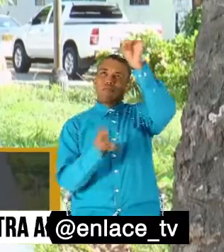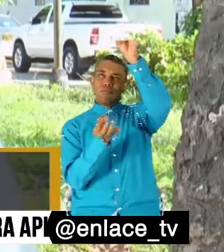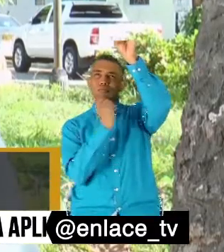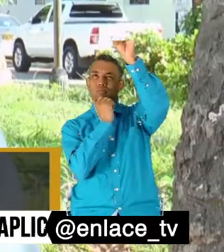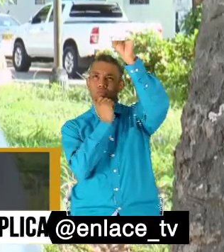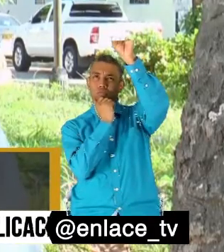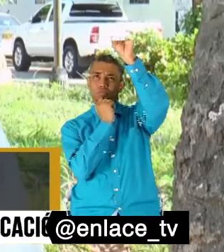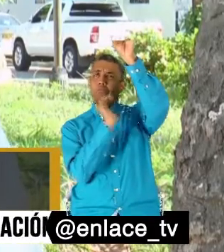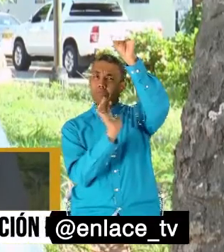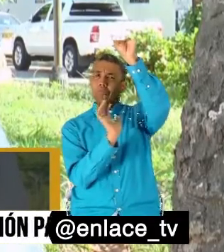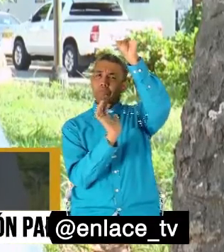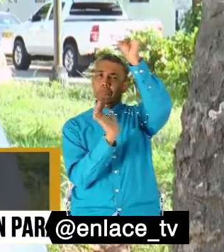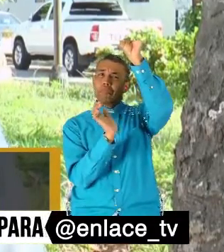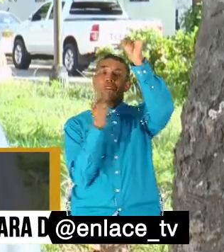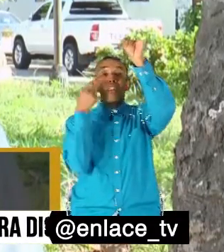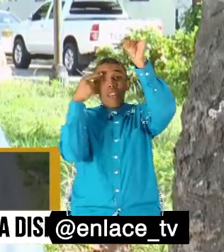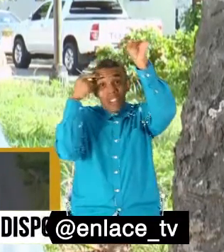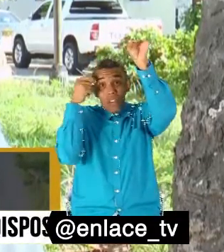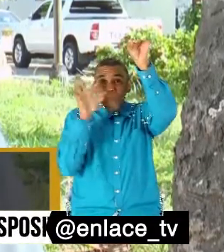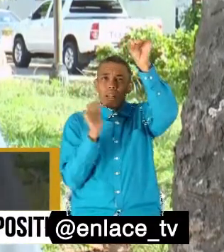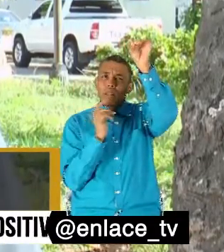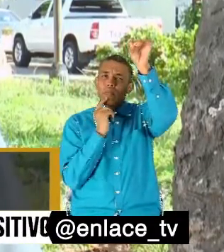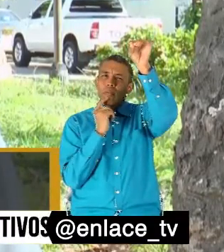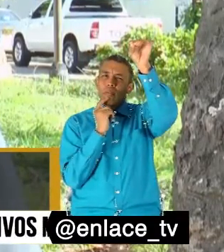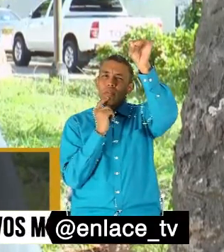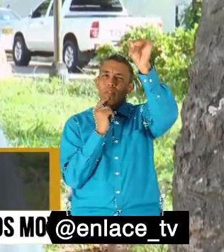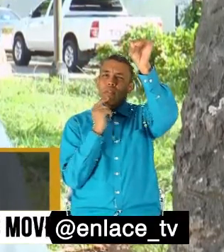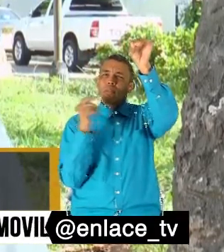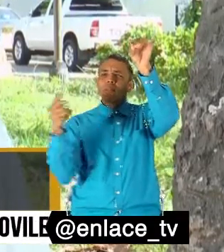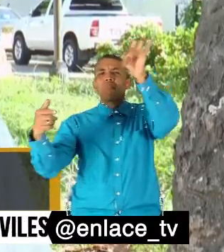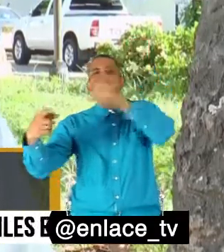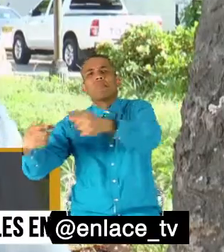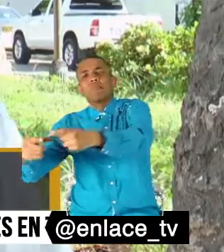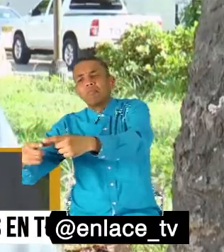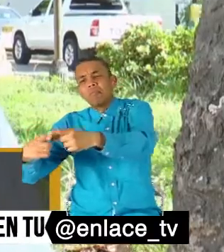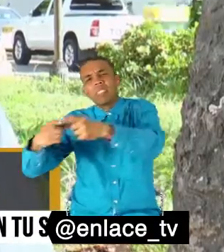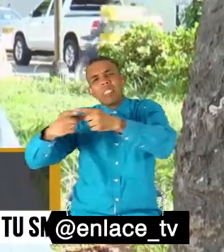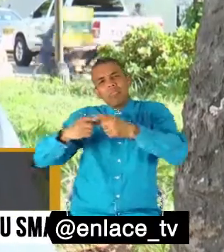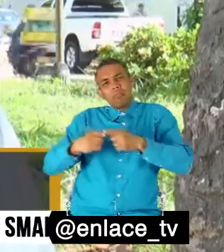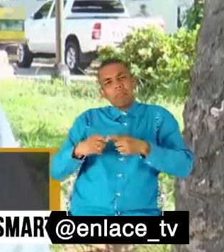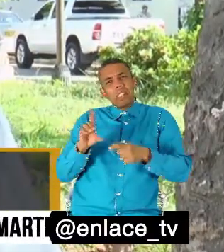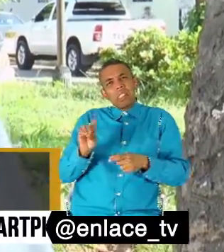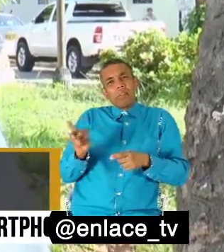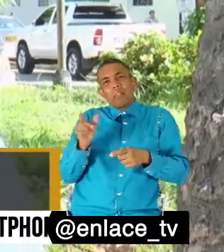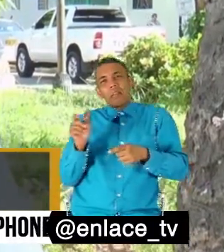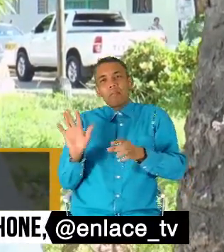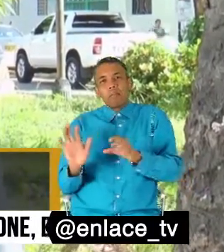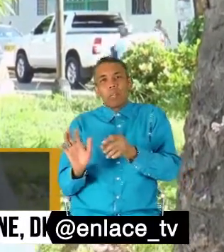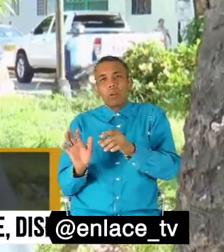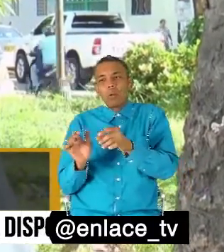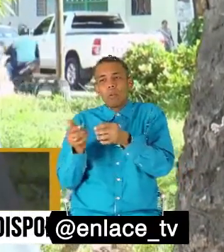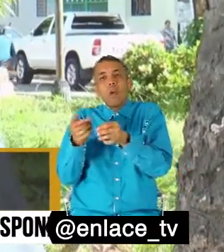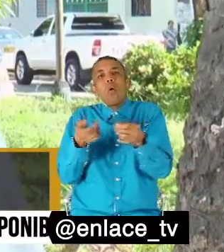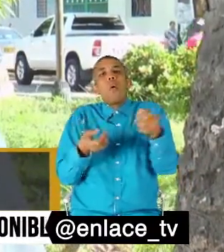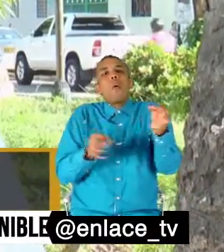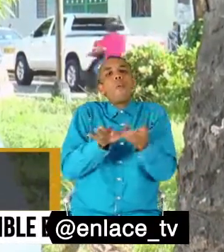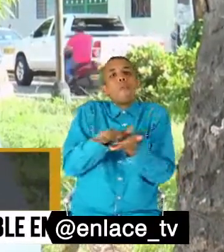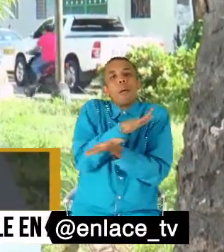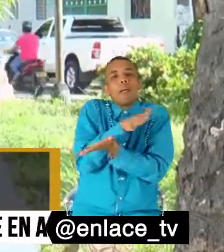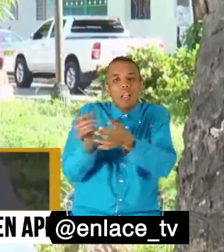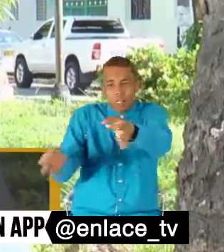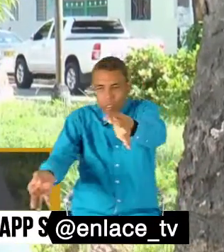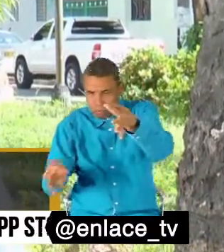CD. Y me dijeron de que fuera hoy martes por la lectura. Hoy voy y me dijeron que no, que todavía no estaba. Y